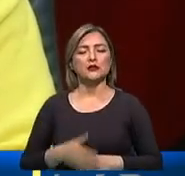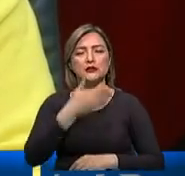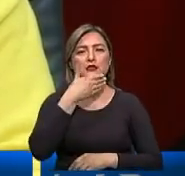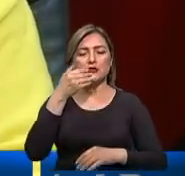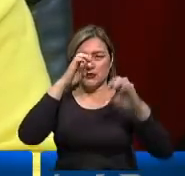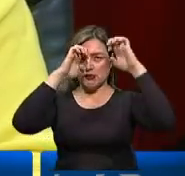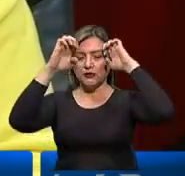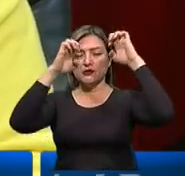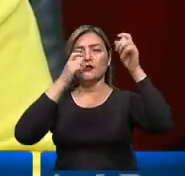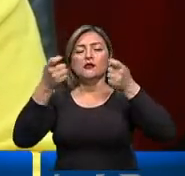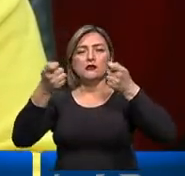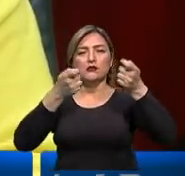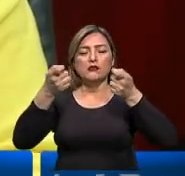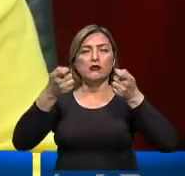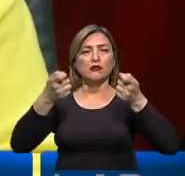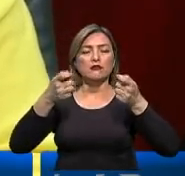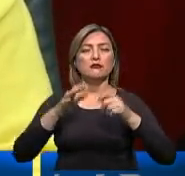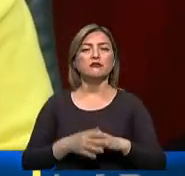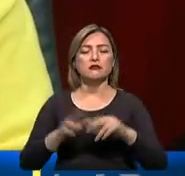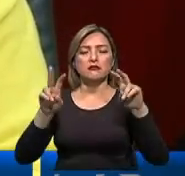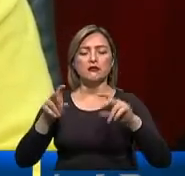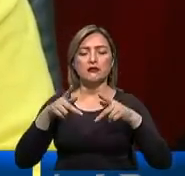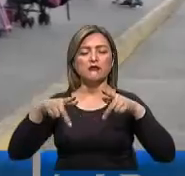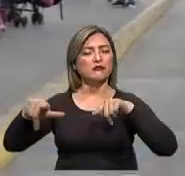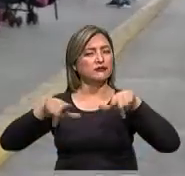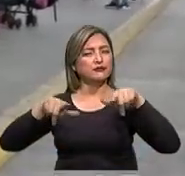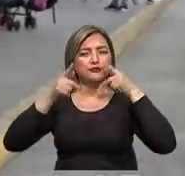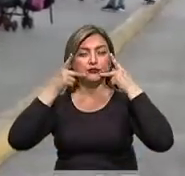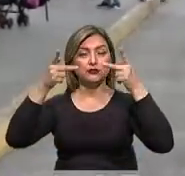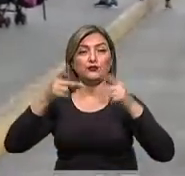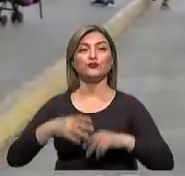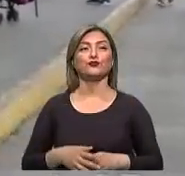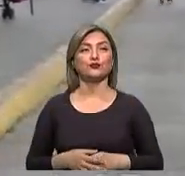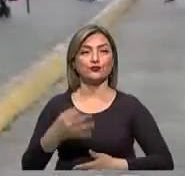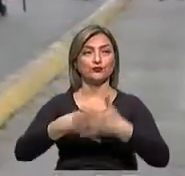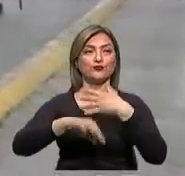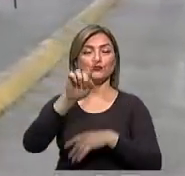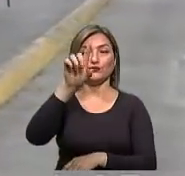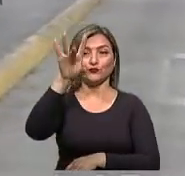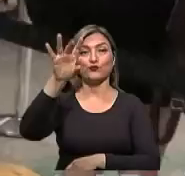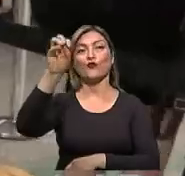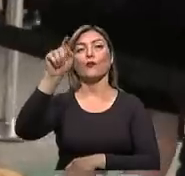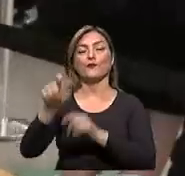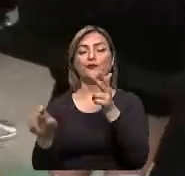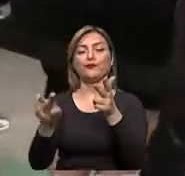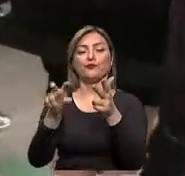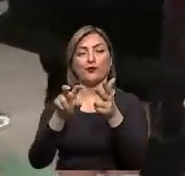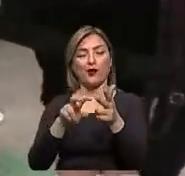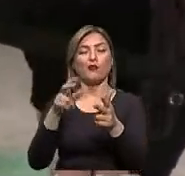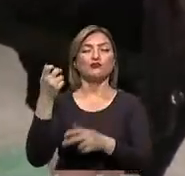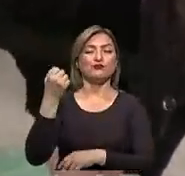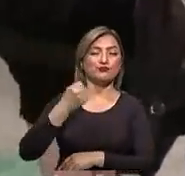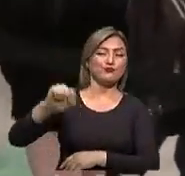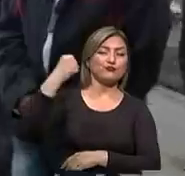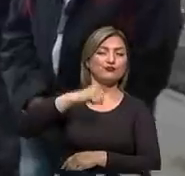las estrategias para controlar estos incidentes en el espacio público. En total, 180.000 personas salieron de la ciudad